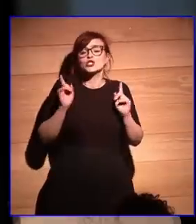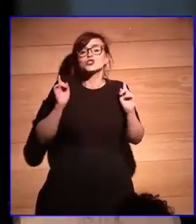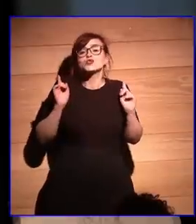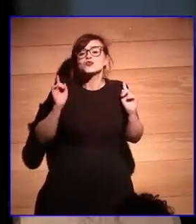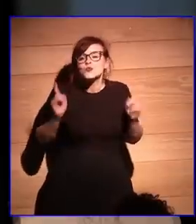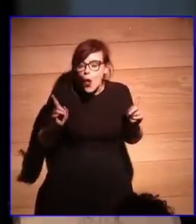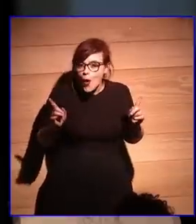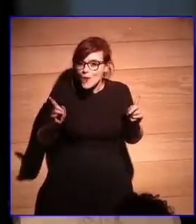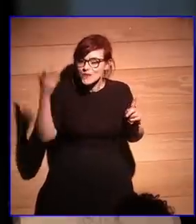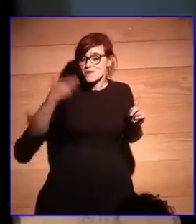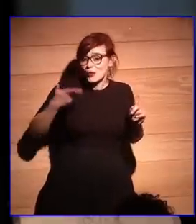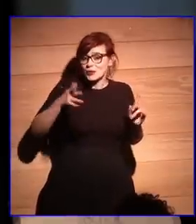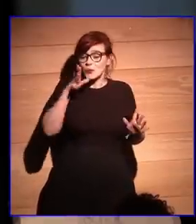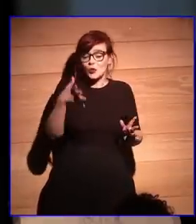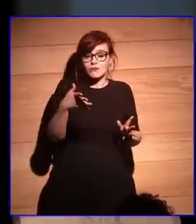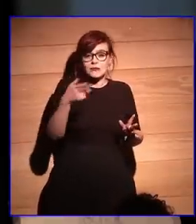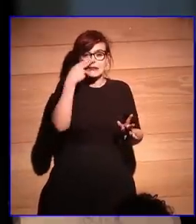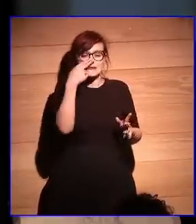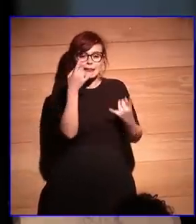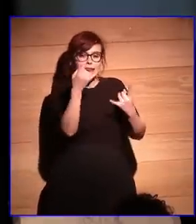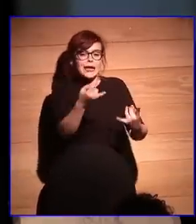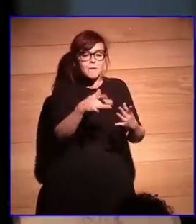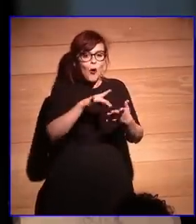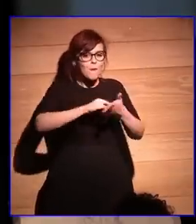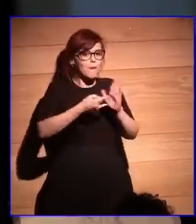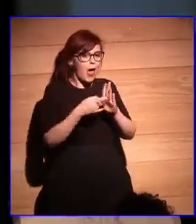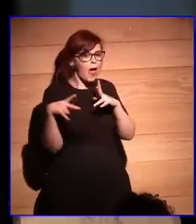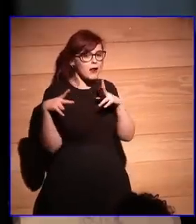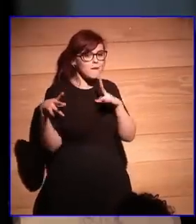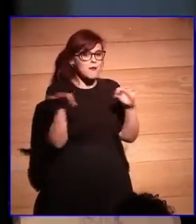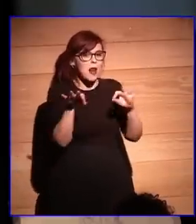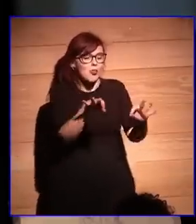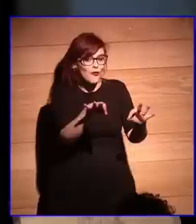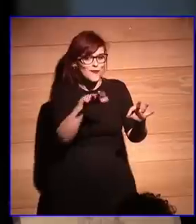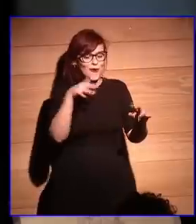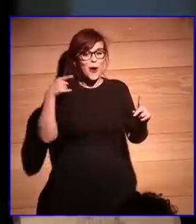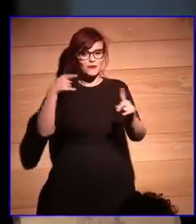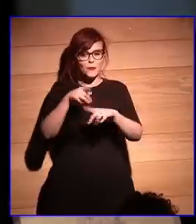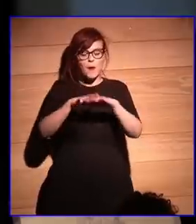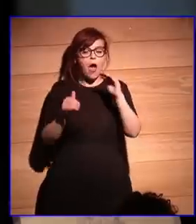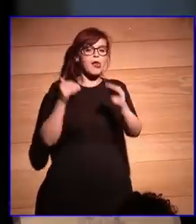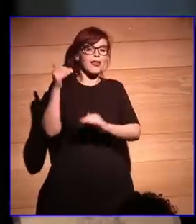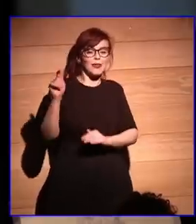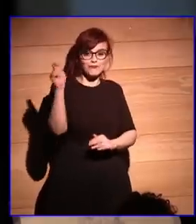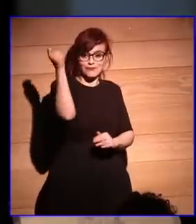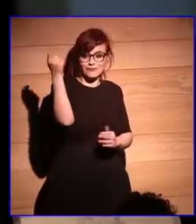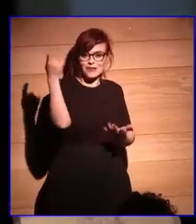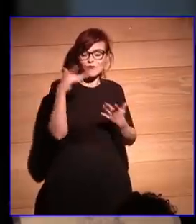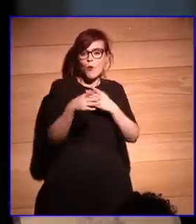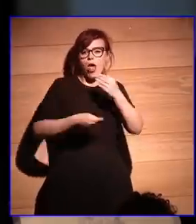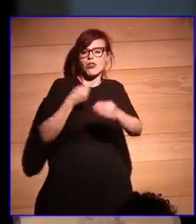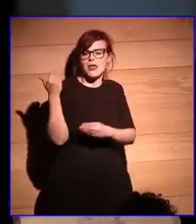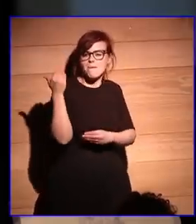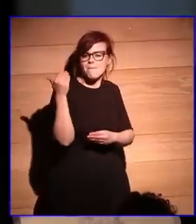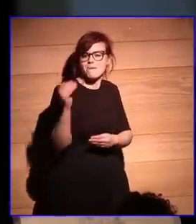resulta interesante porque en el fondo tiene un plan trazado que sirve a un propósito superior. Hacer el mal